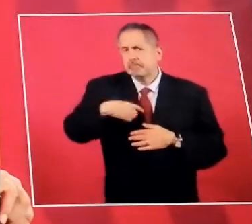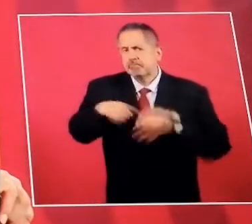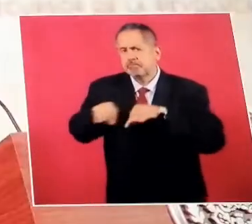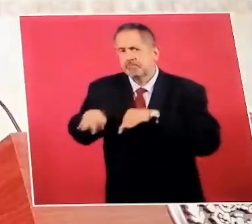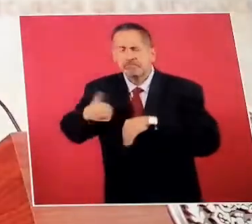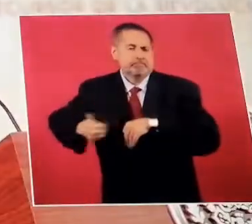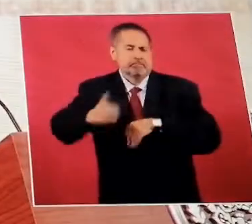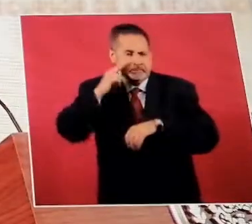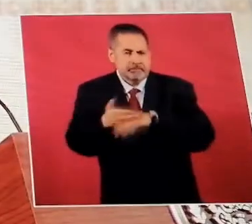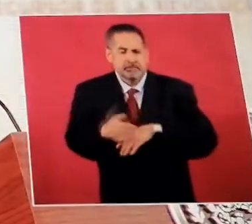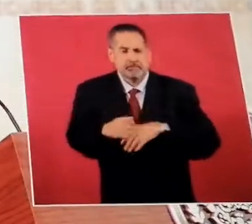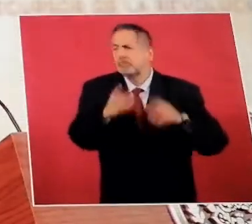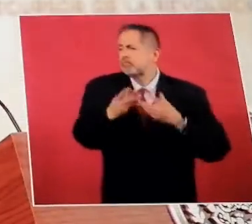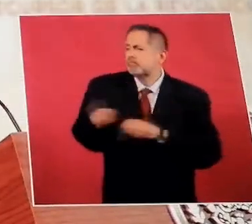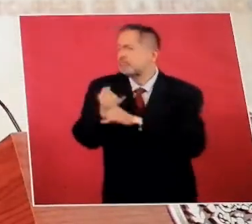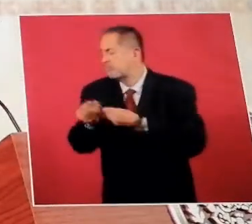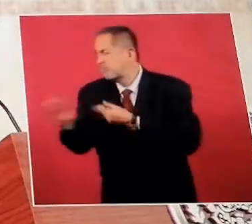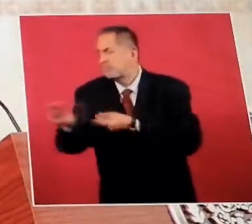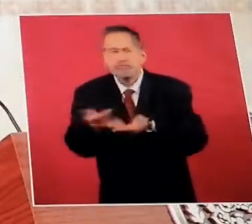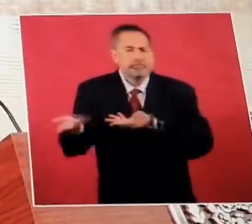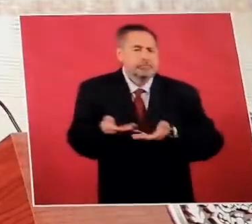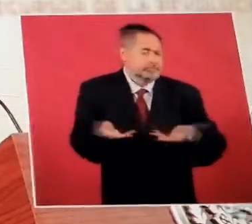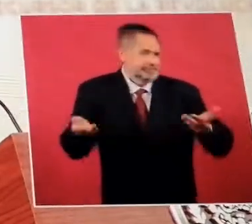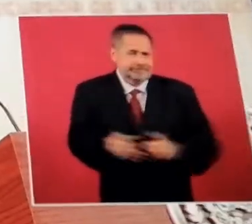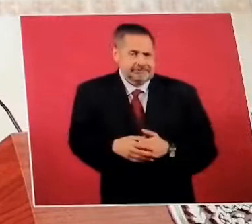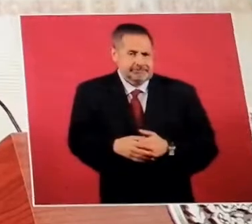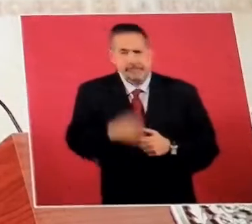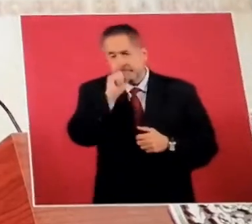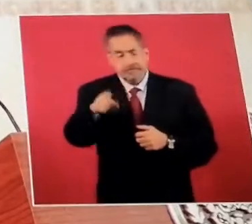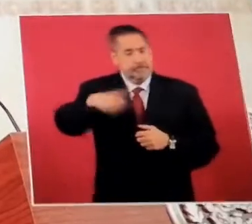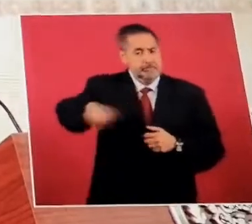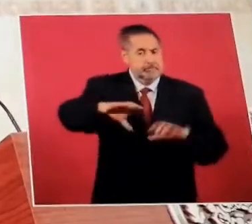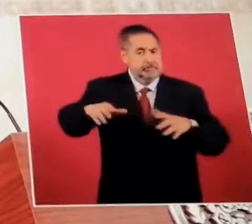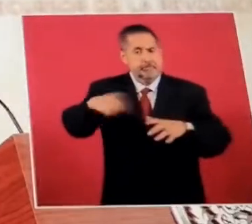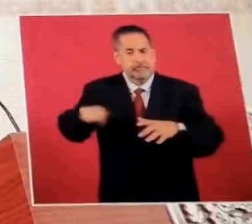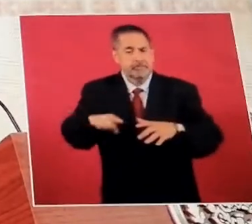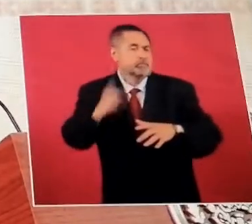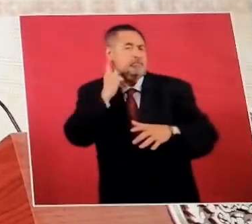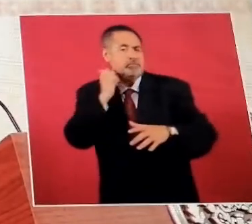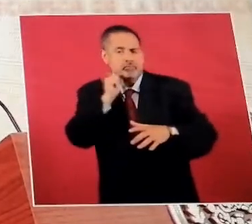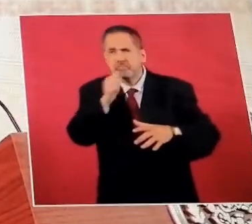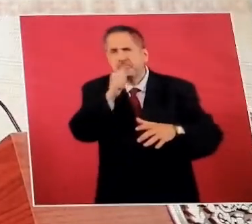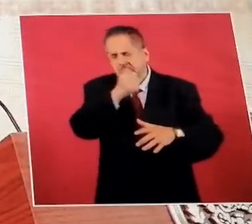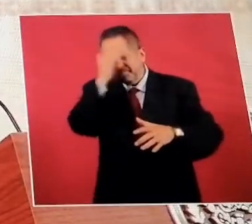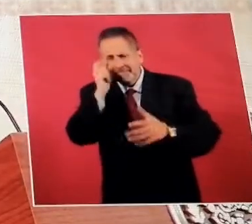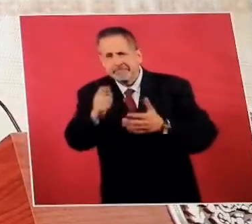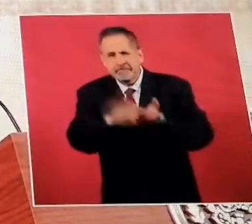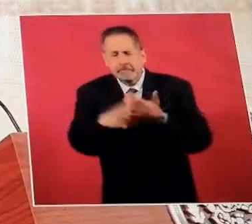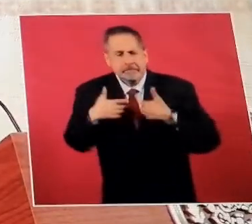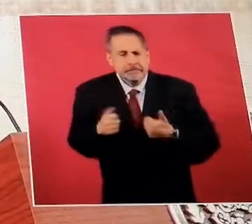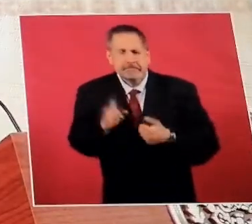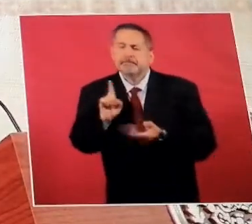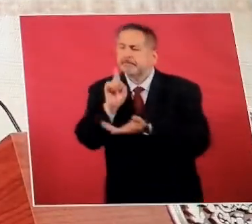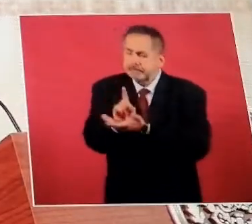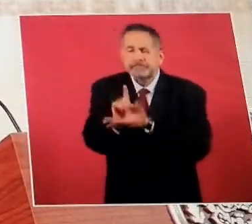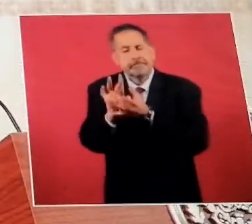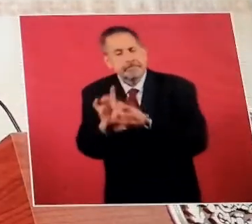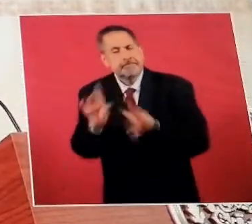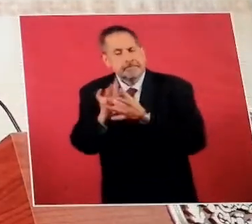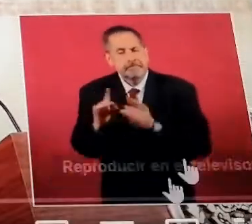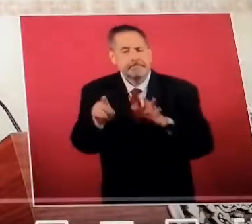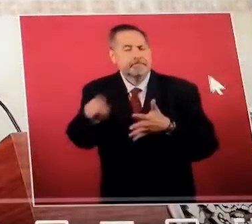trabajo, de dar información, porque muchas veces hasta los mismos legisladores no